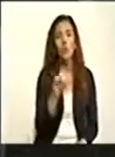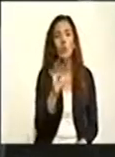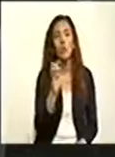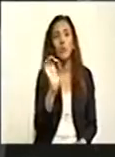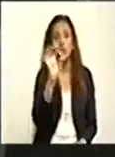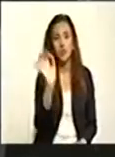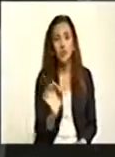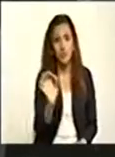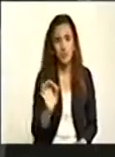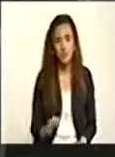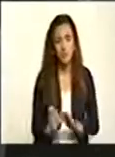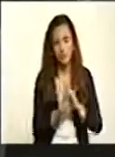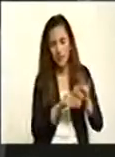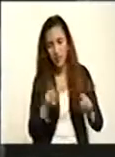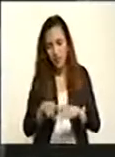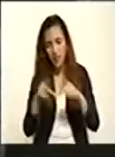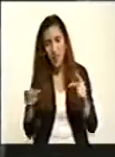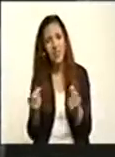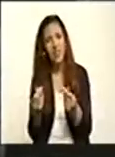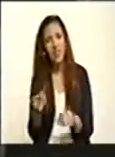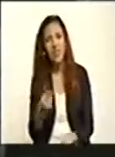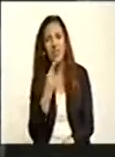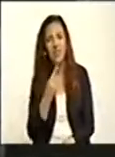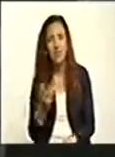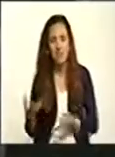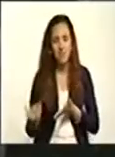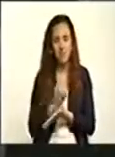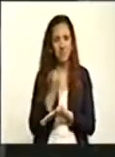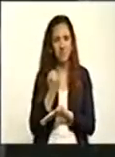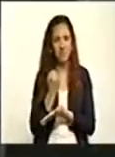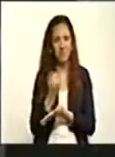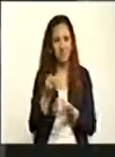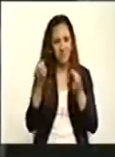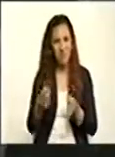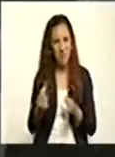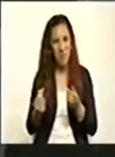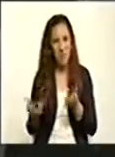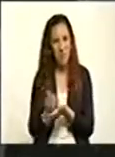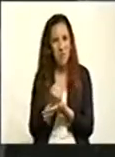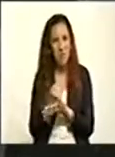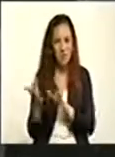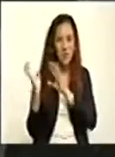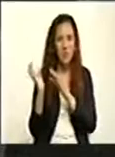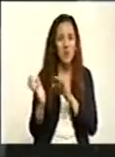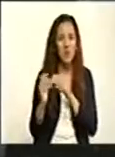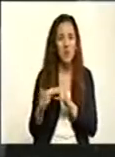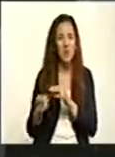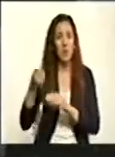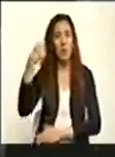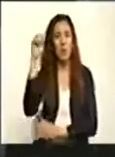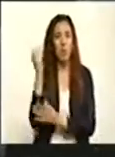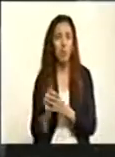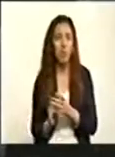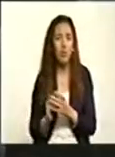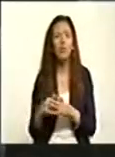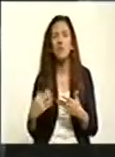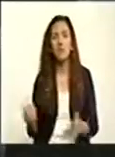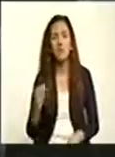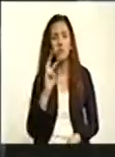41.9%, revista Dinero. Ganancias brutas de Conconcreto se desaceleran en